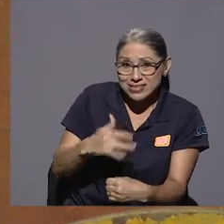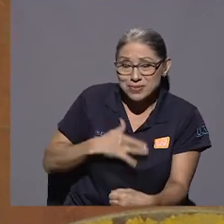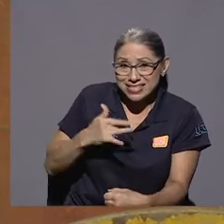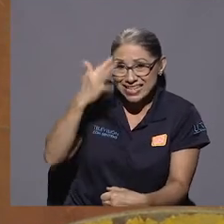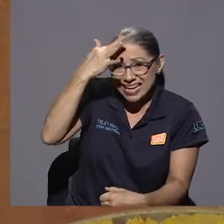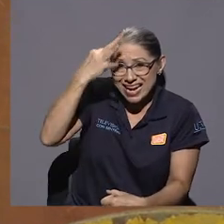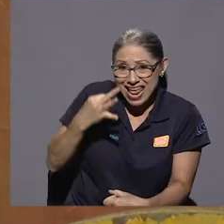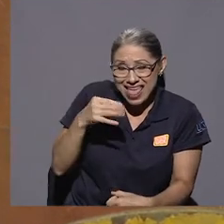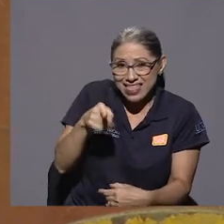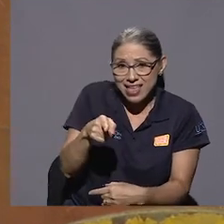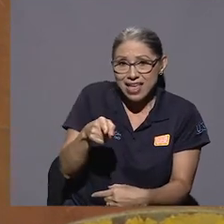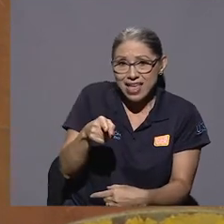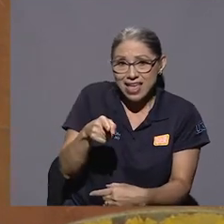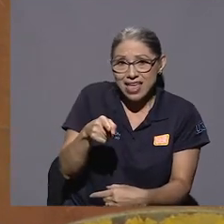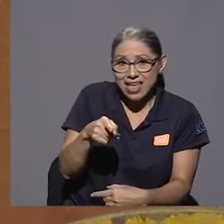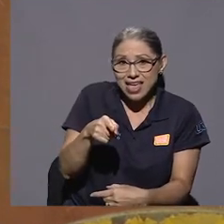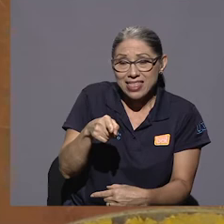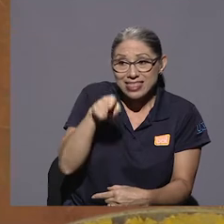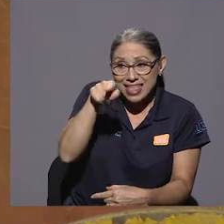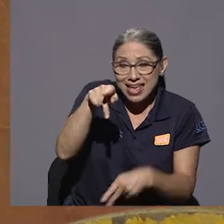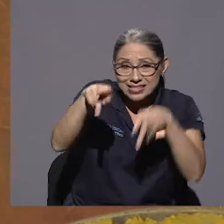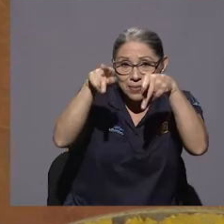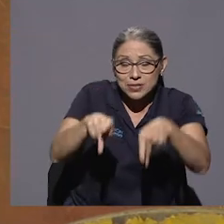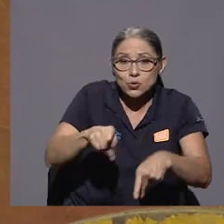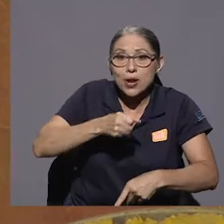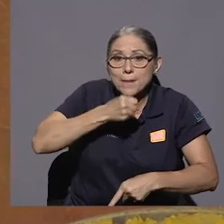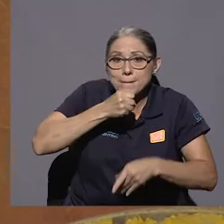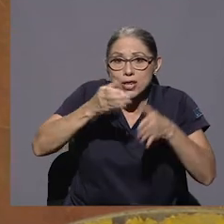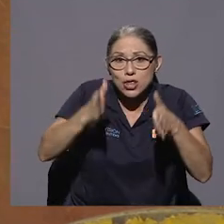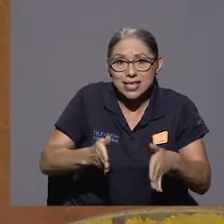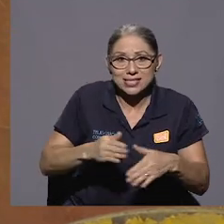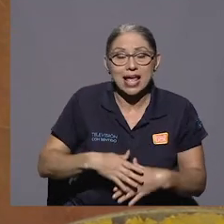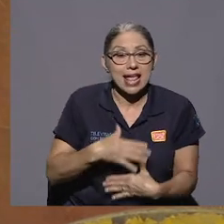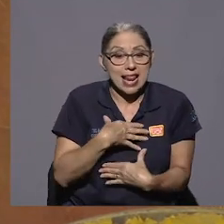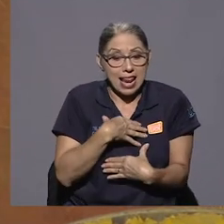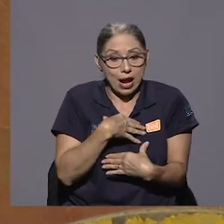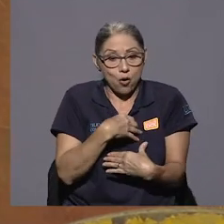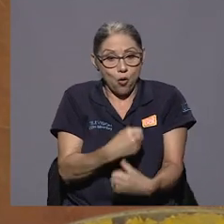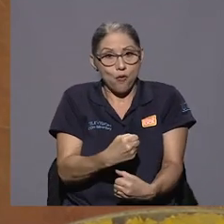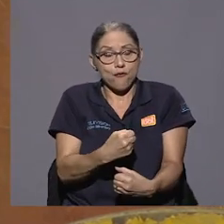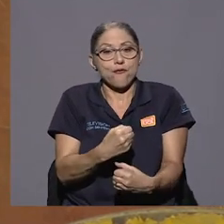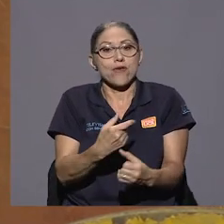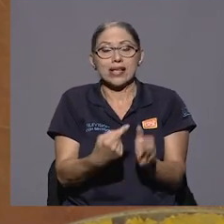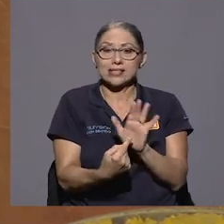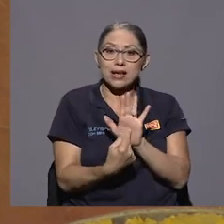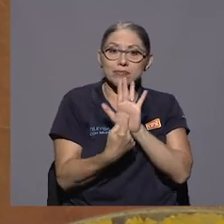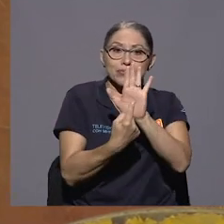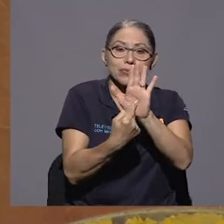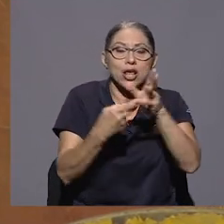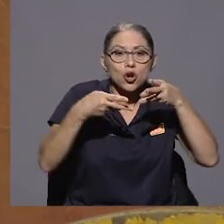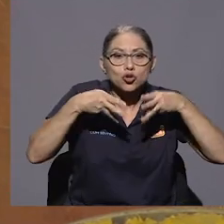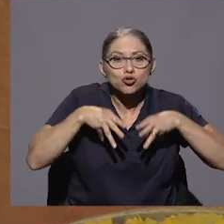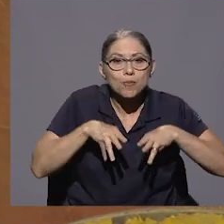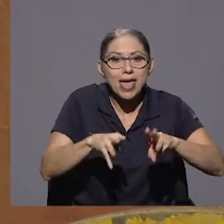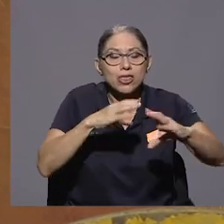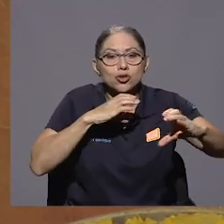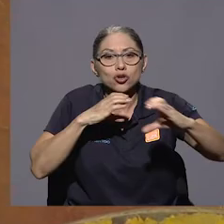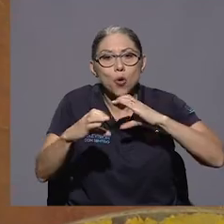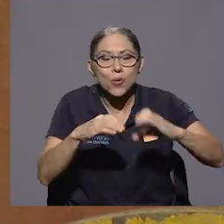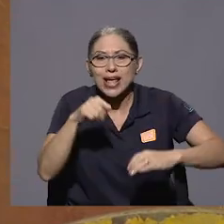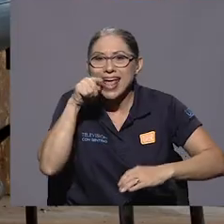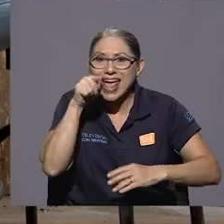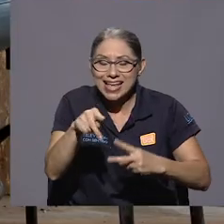La credibilidad de él o la periodista y la credibilidad de los medios es